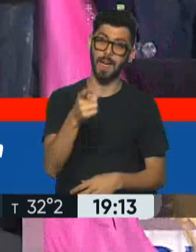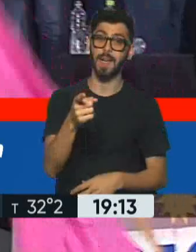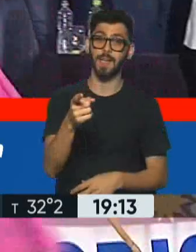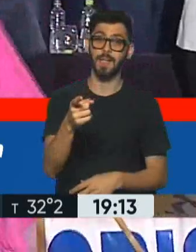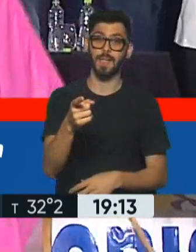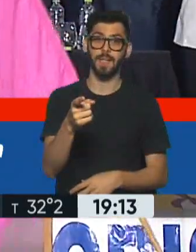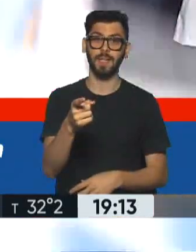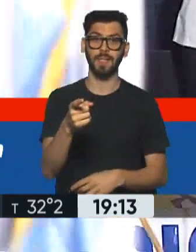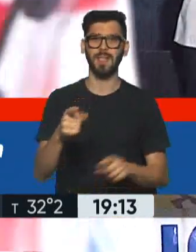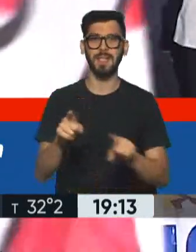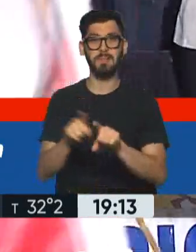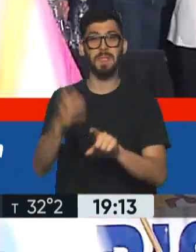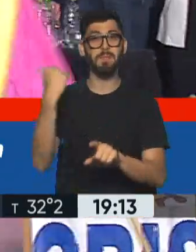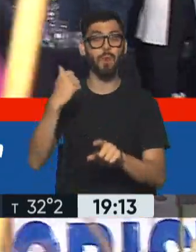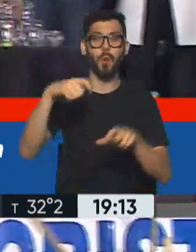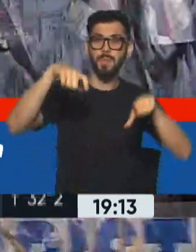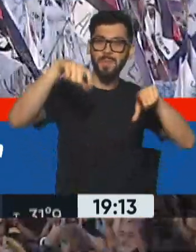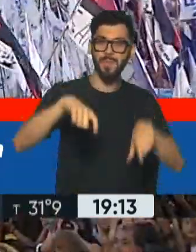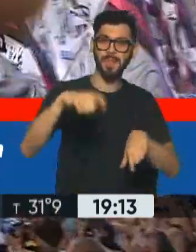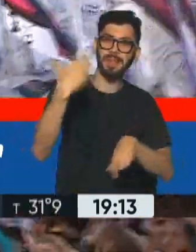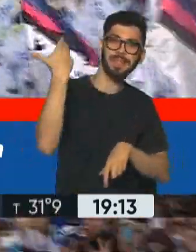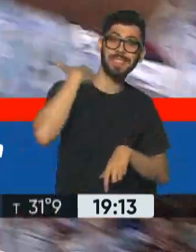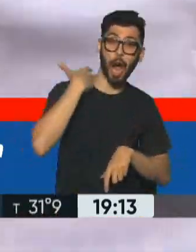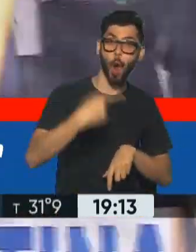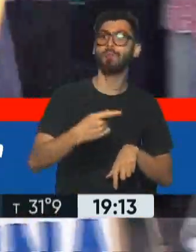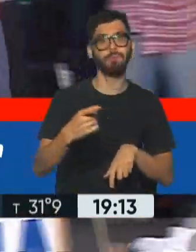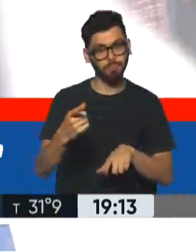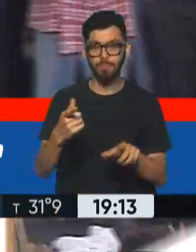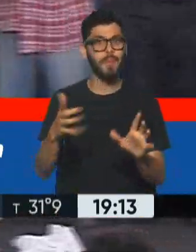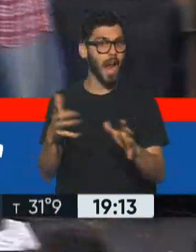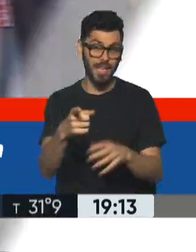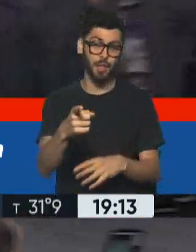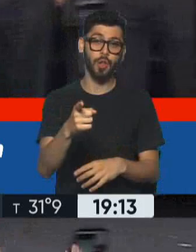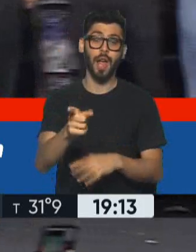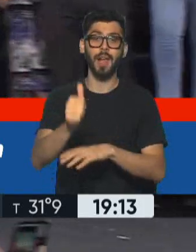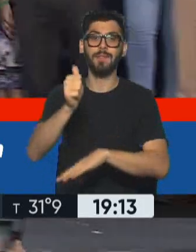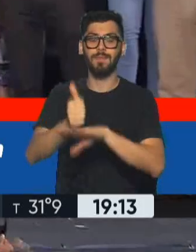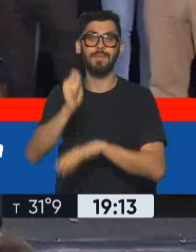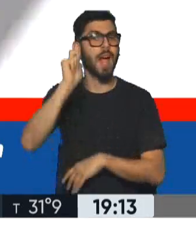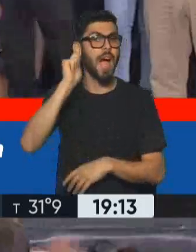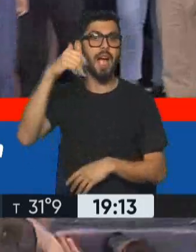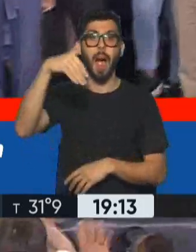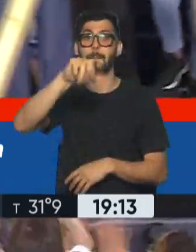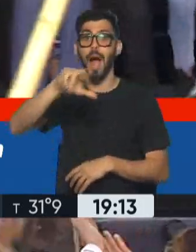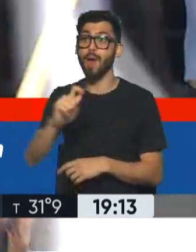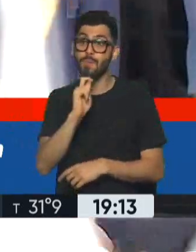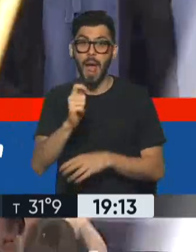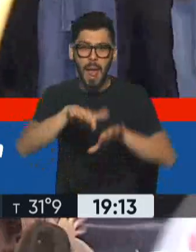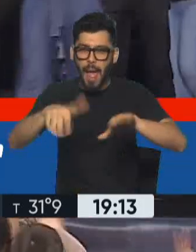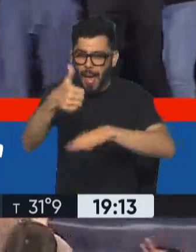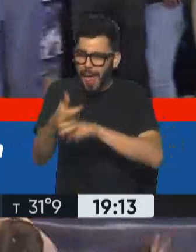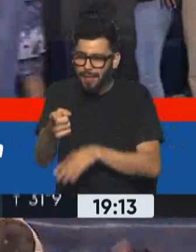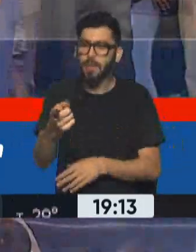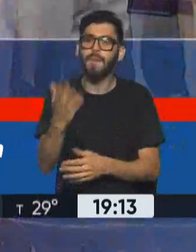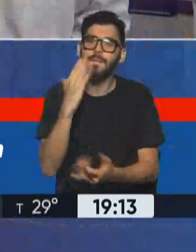la misma imagen que habíamos visto en Nueva Chicago, digamos. Y con Gabriel Gamarra allí cerca del escenario. Gabriel, como para que nos des